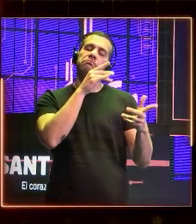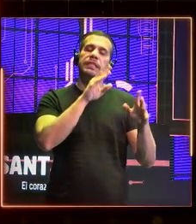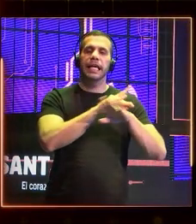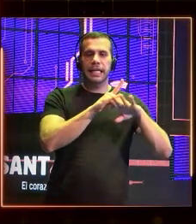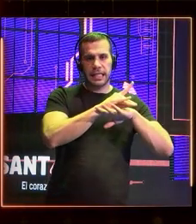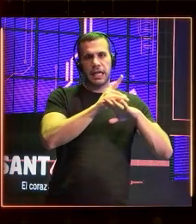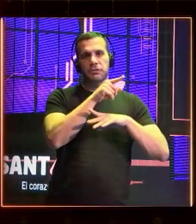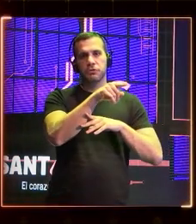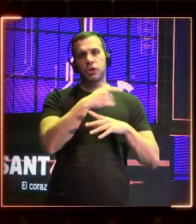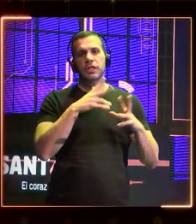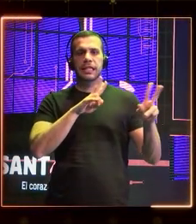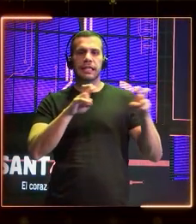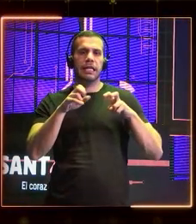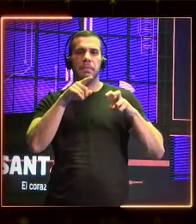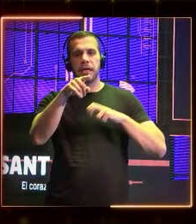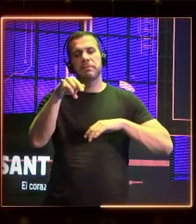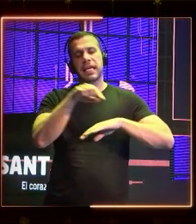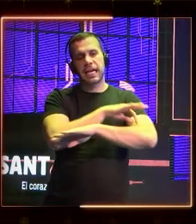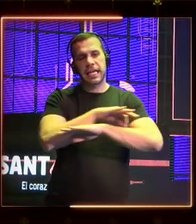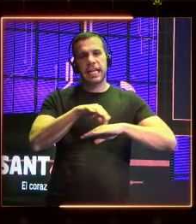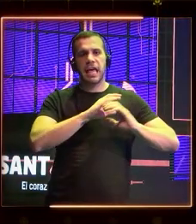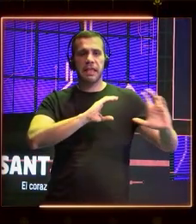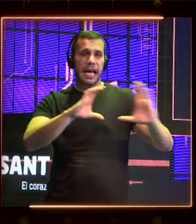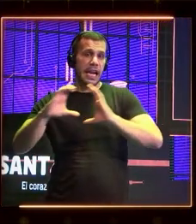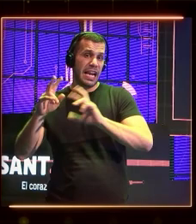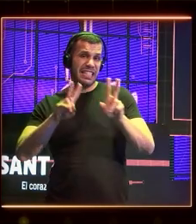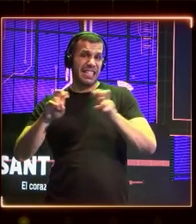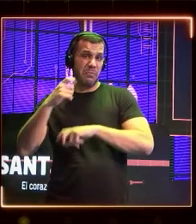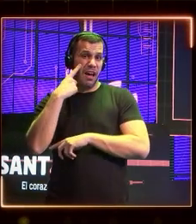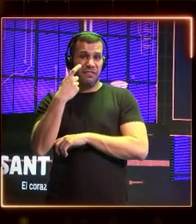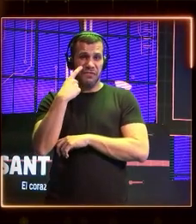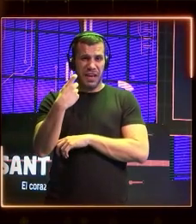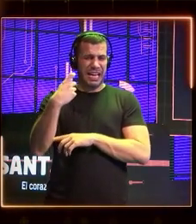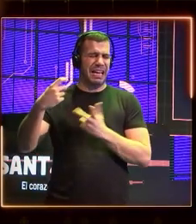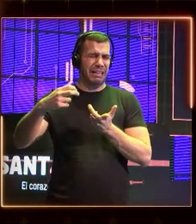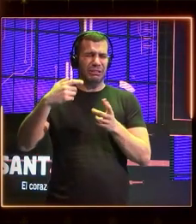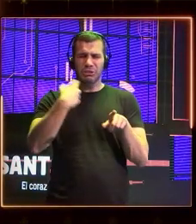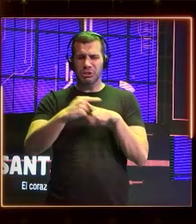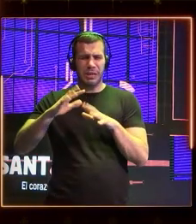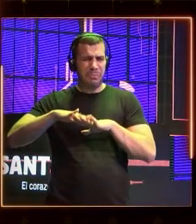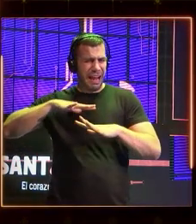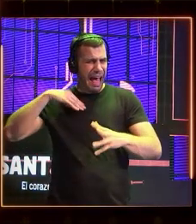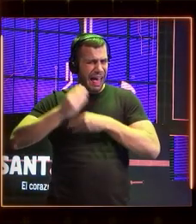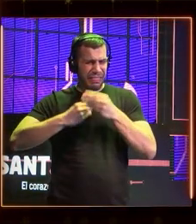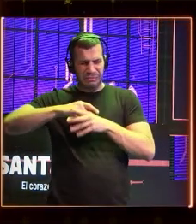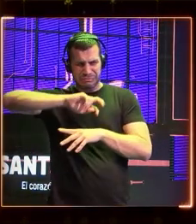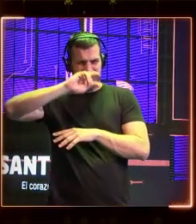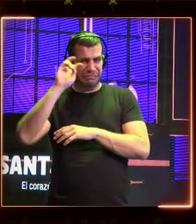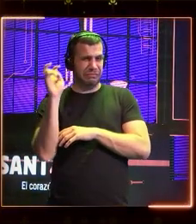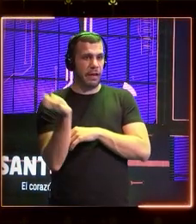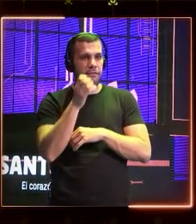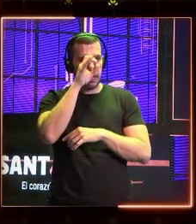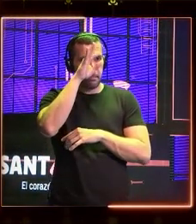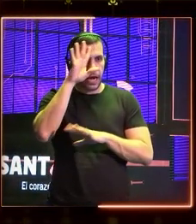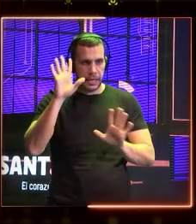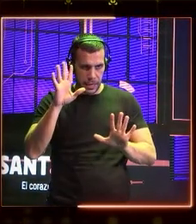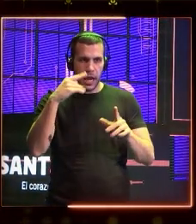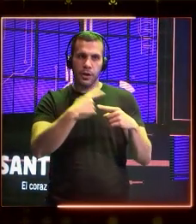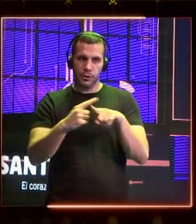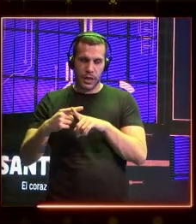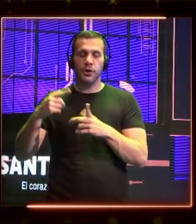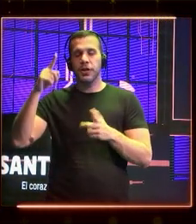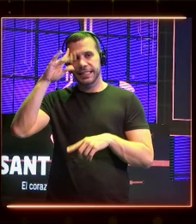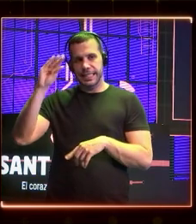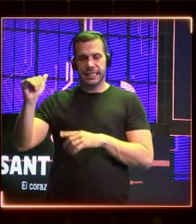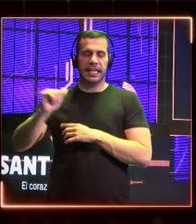canales hacemos muchas cosas en manca hay muchas cosas por hacer flipar con las cosas que estamos haciendo con Inteligencia artificial